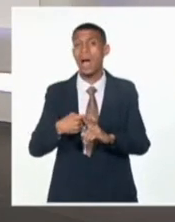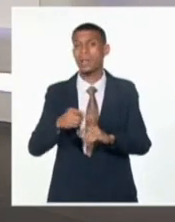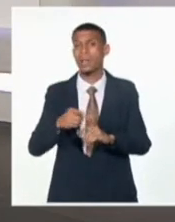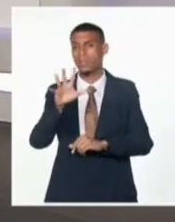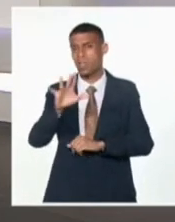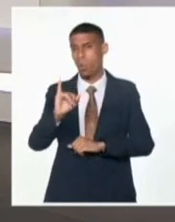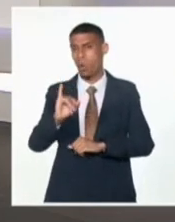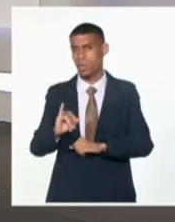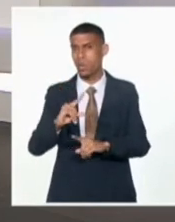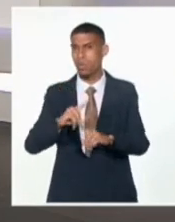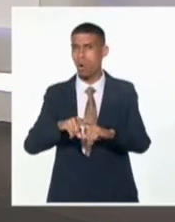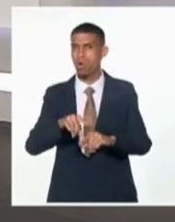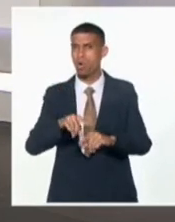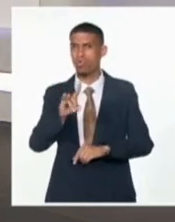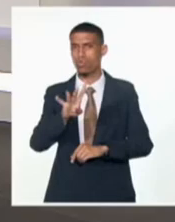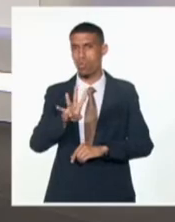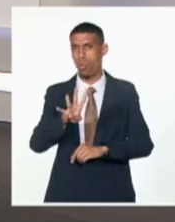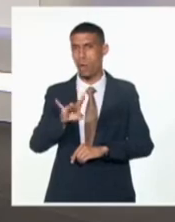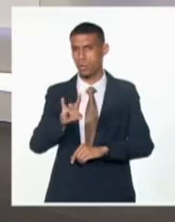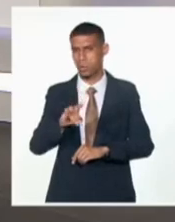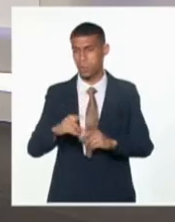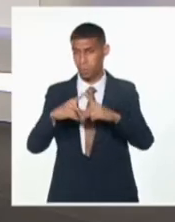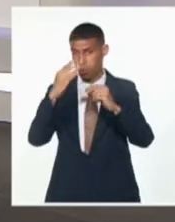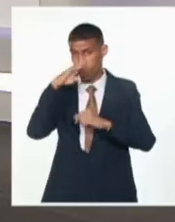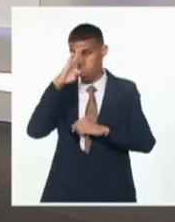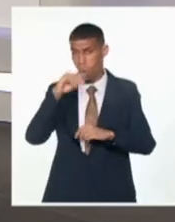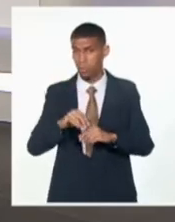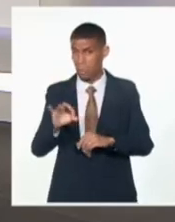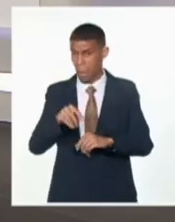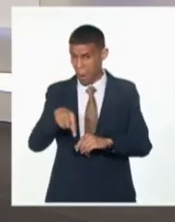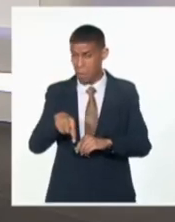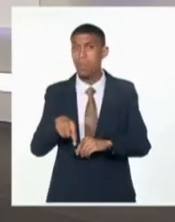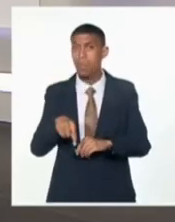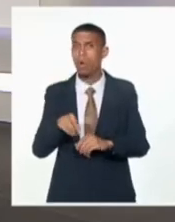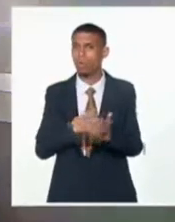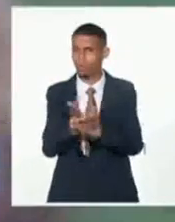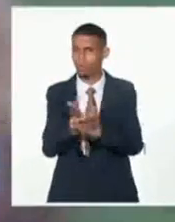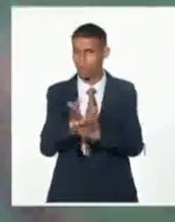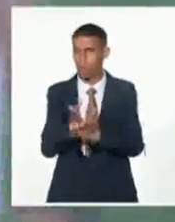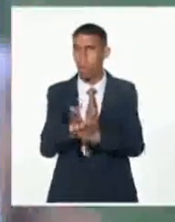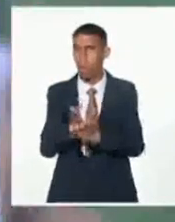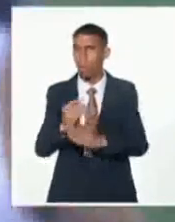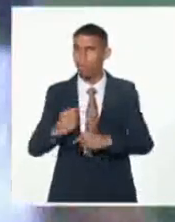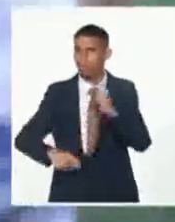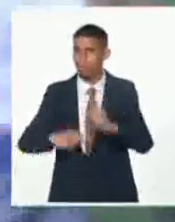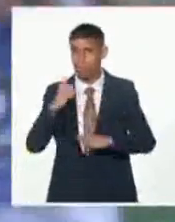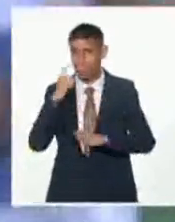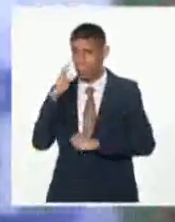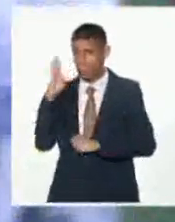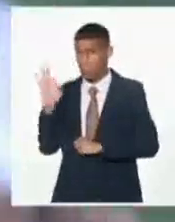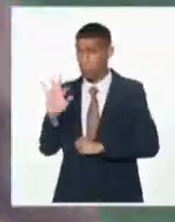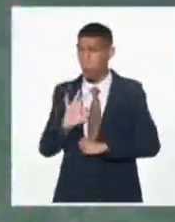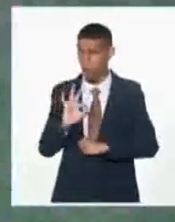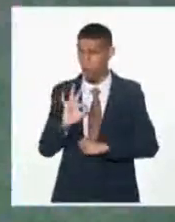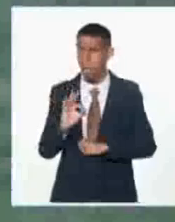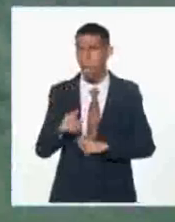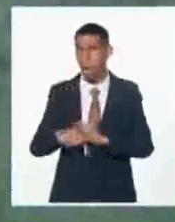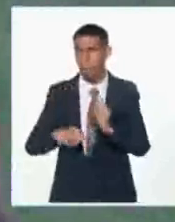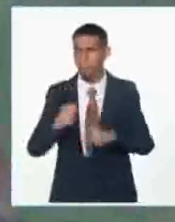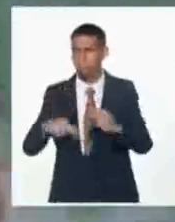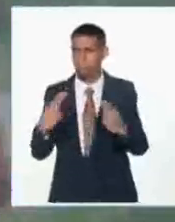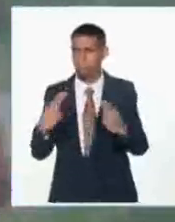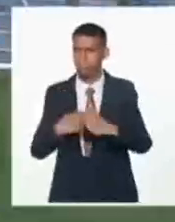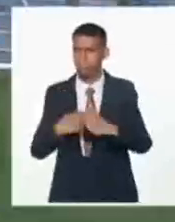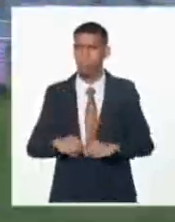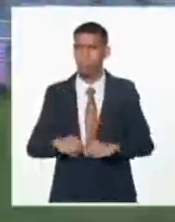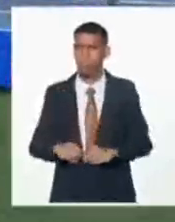56-49, nuestra delegación. Ahora mismo continúan las competencias en el atletismo, donde pudiera conquistarse algún título, sobre todo a través del